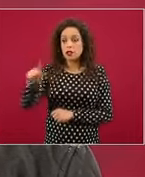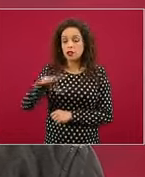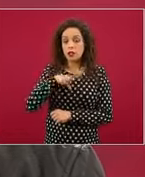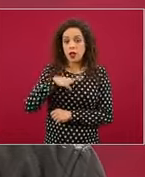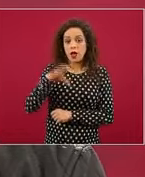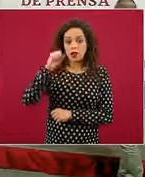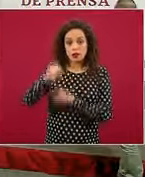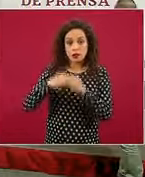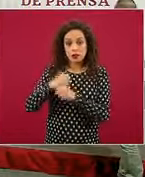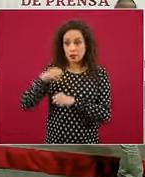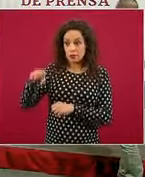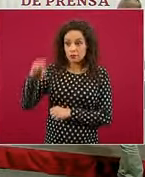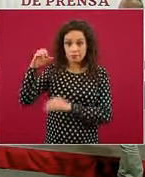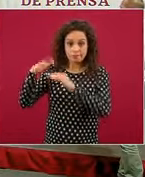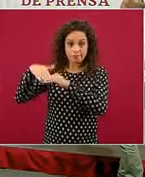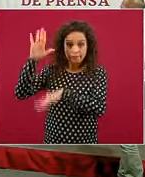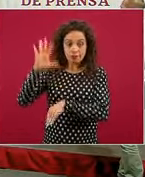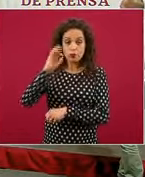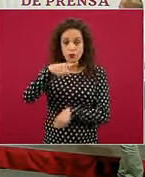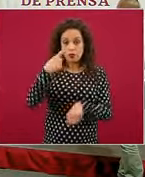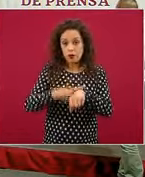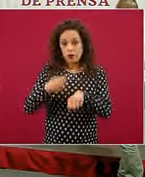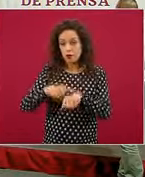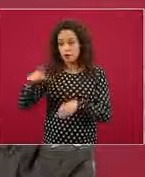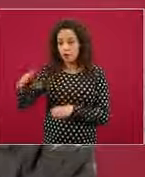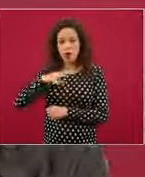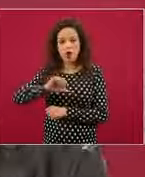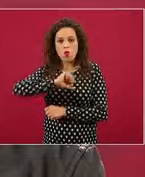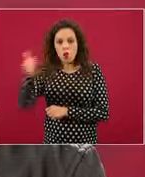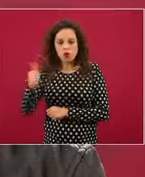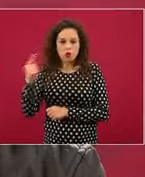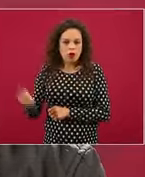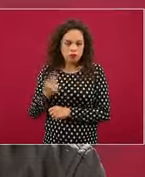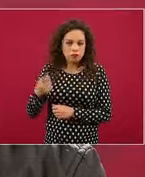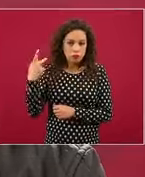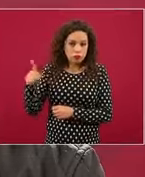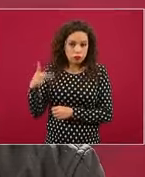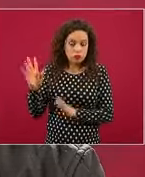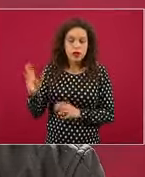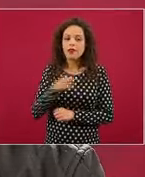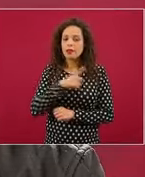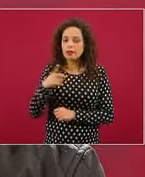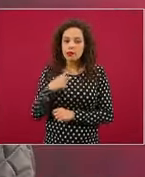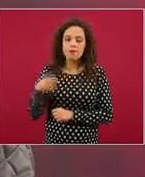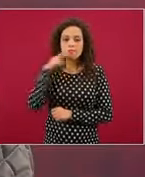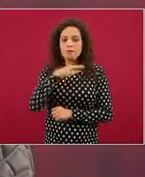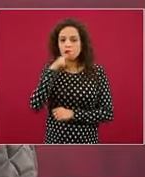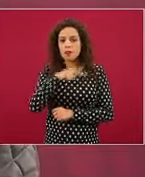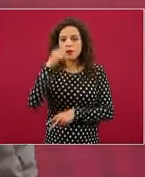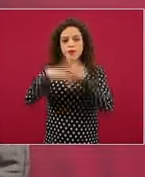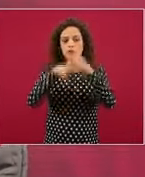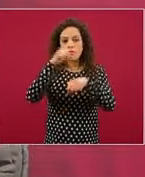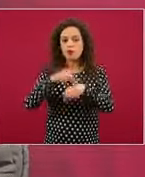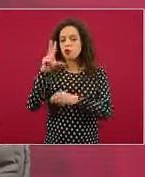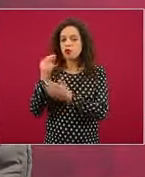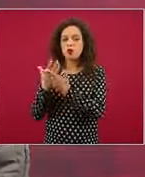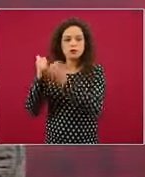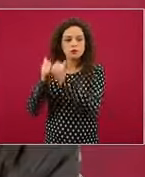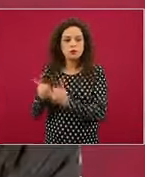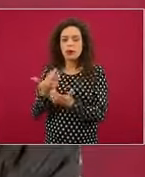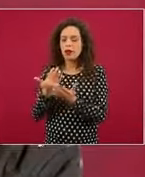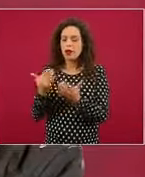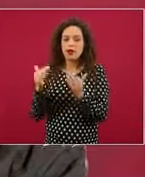se padecen enfermedades crónicas, no esperarse, acudir lo más pronto posible a valoración médica. Lo más pronto posible